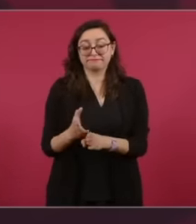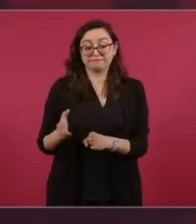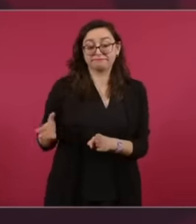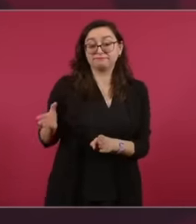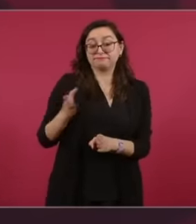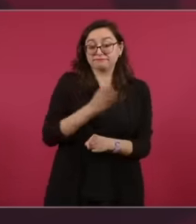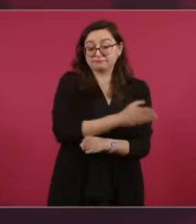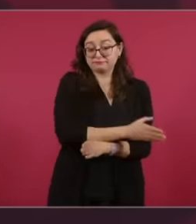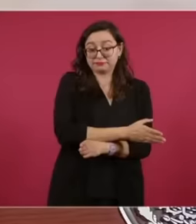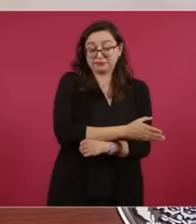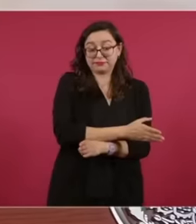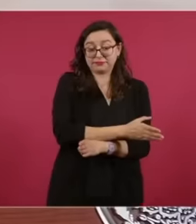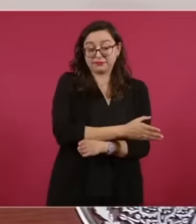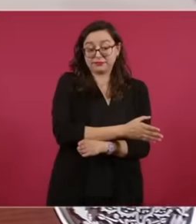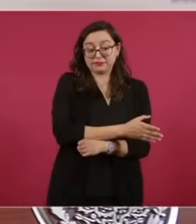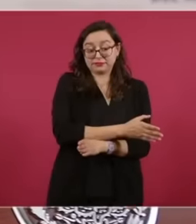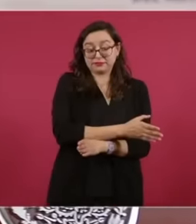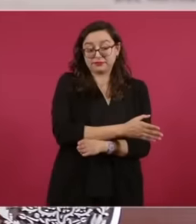línea divisoria,